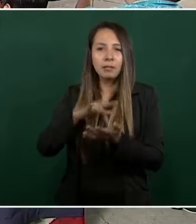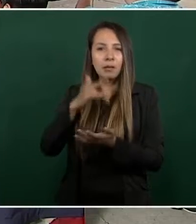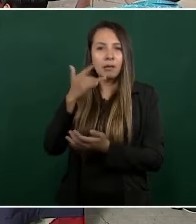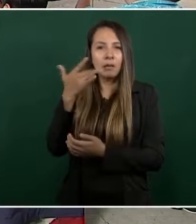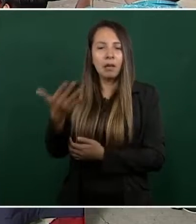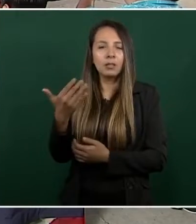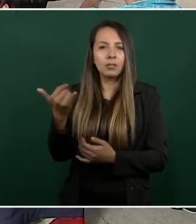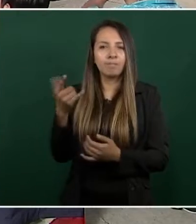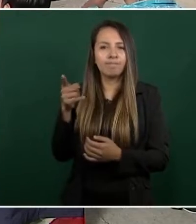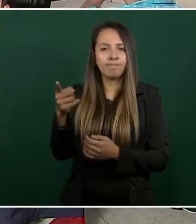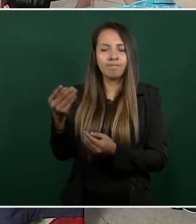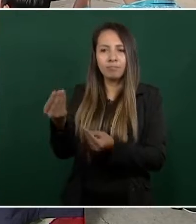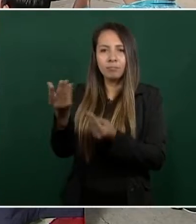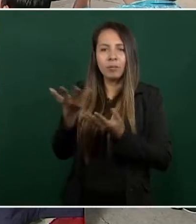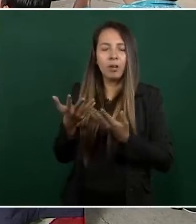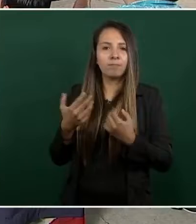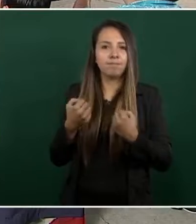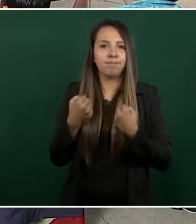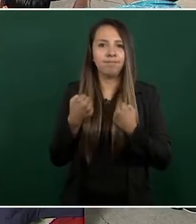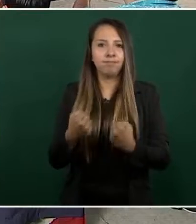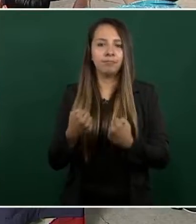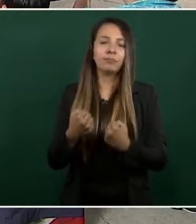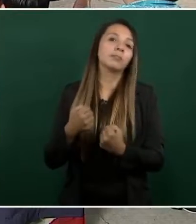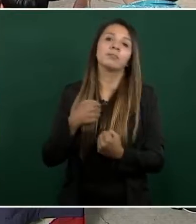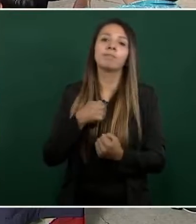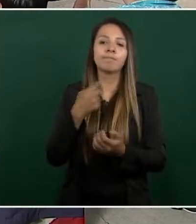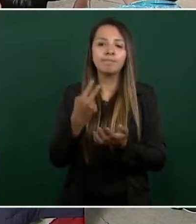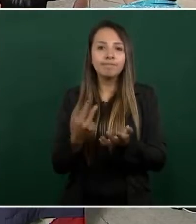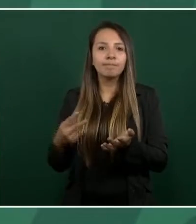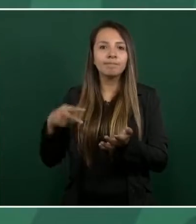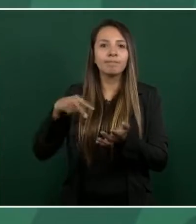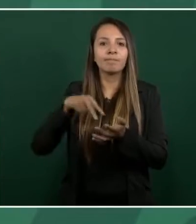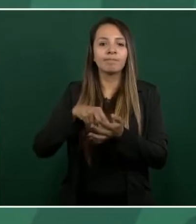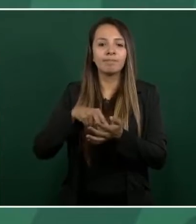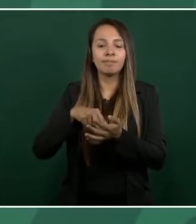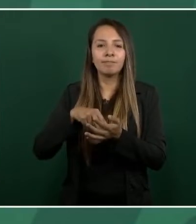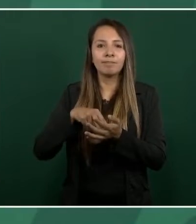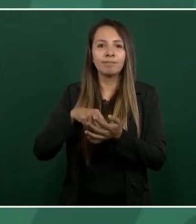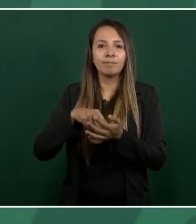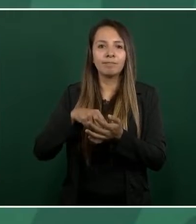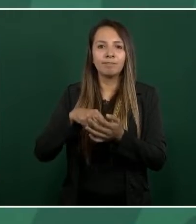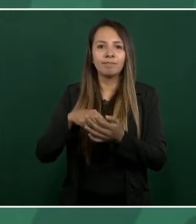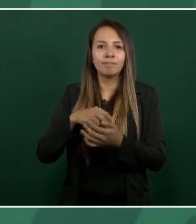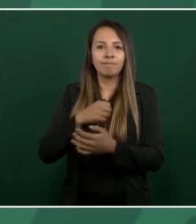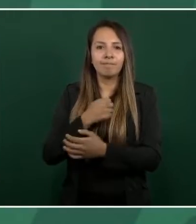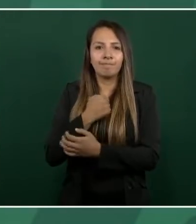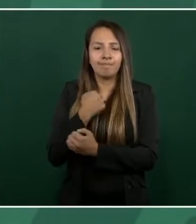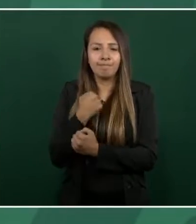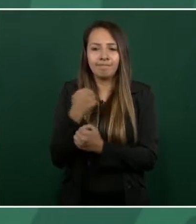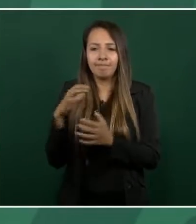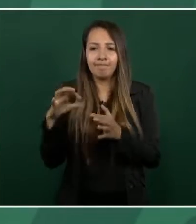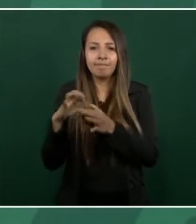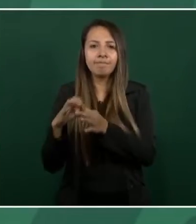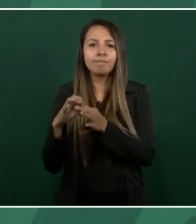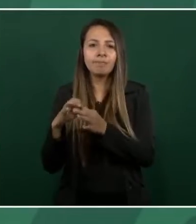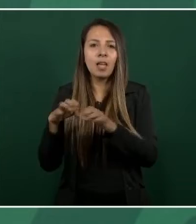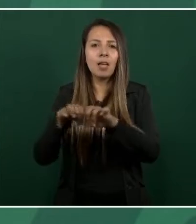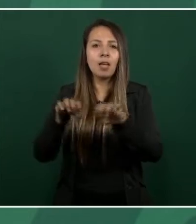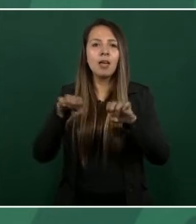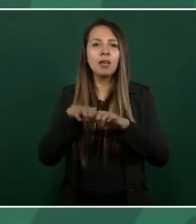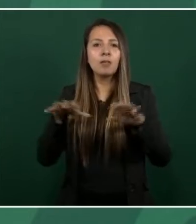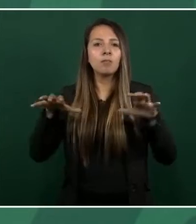fortaleza que usted nos brinda nos pone de pie y tomados del brazo como el gran equipo que somos, porque una vez más